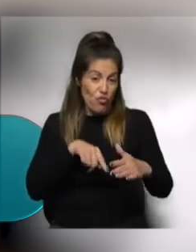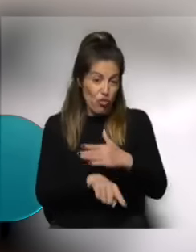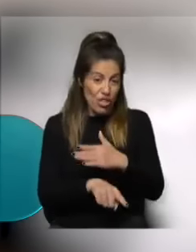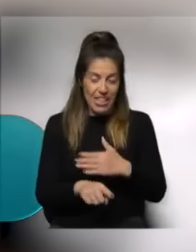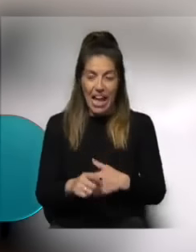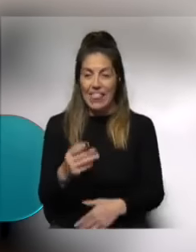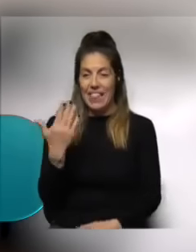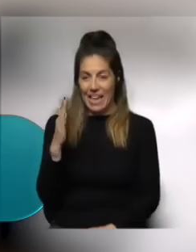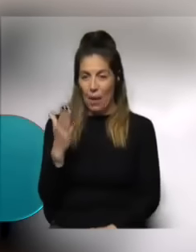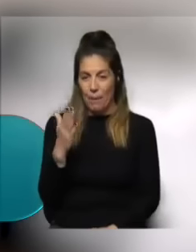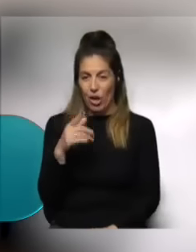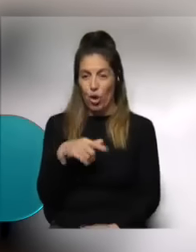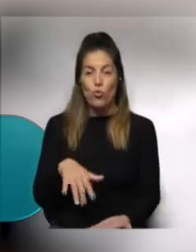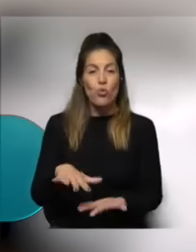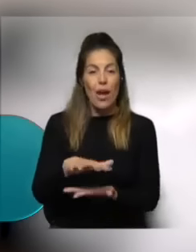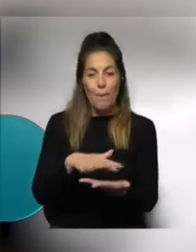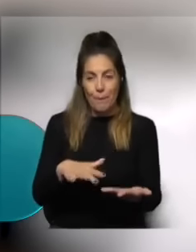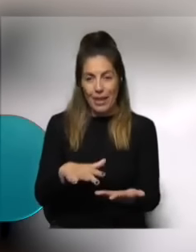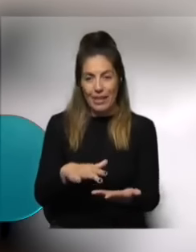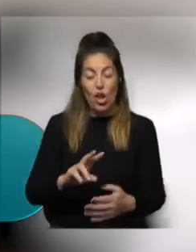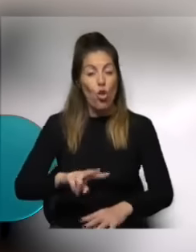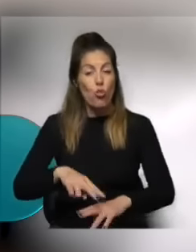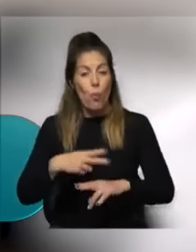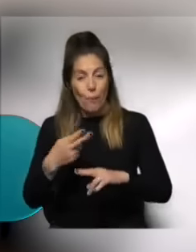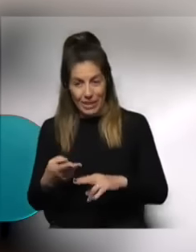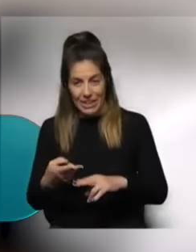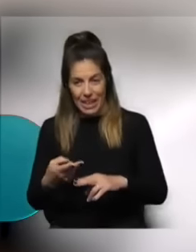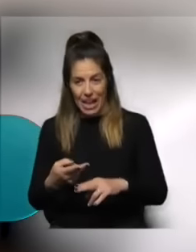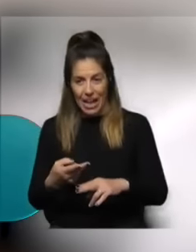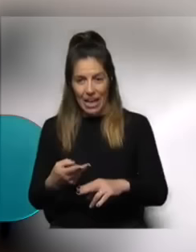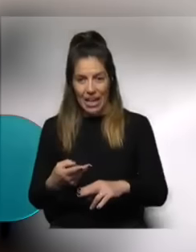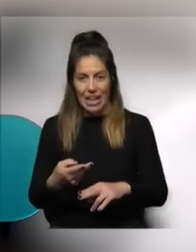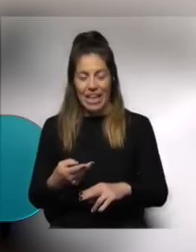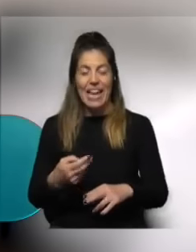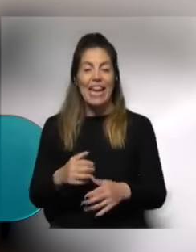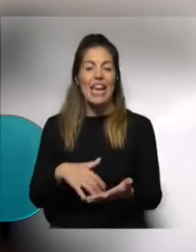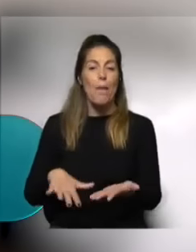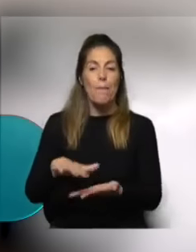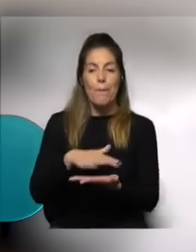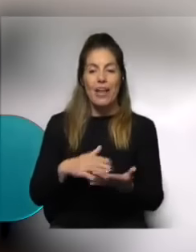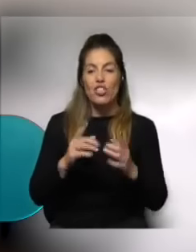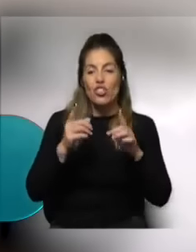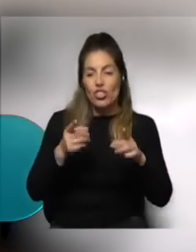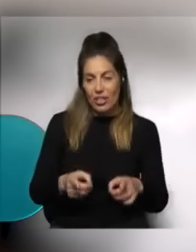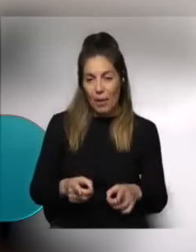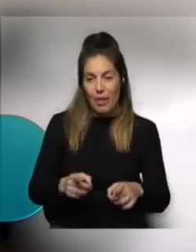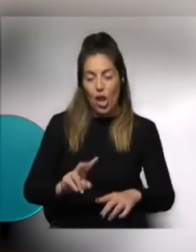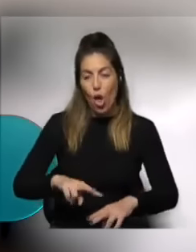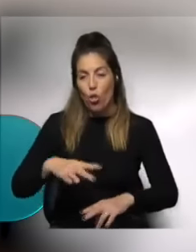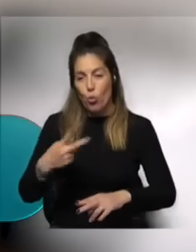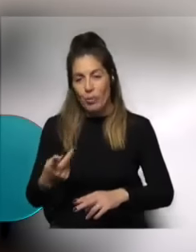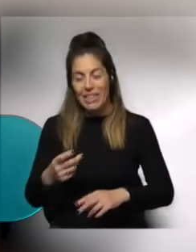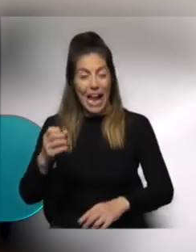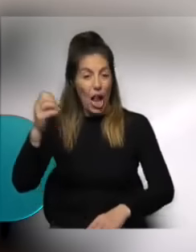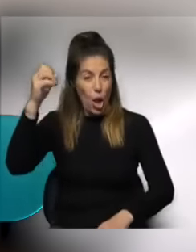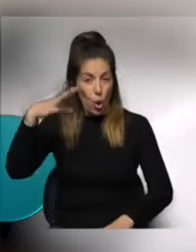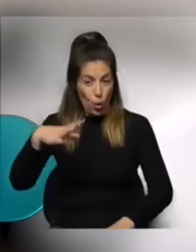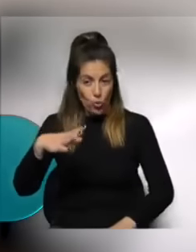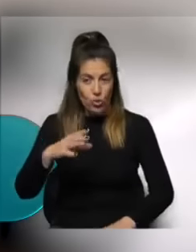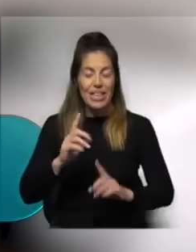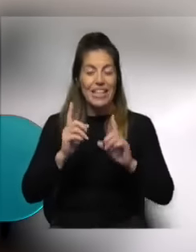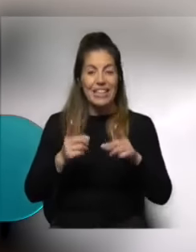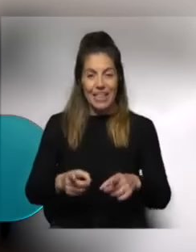espejo en un ambiente. O sea, lo duplica no solamente en espacialidad, sino que también lo duplica en luz y